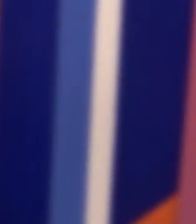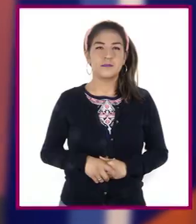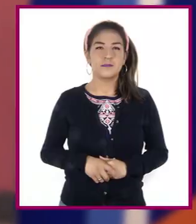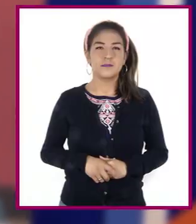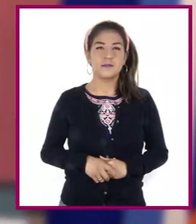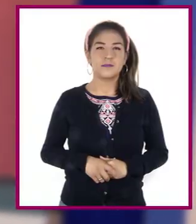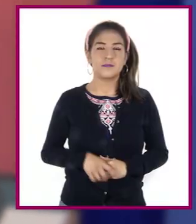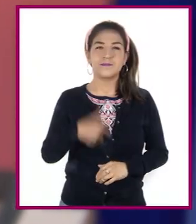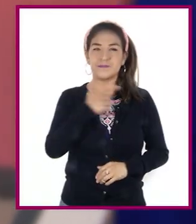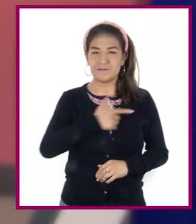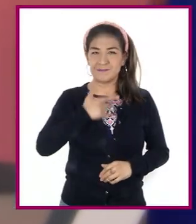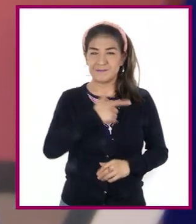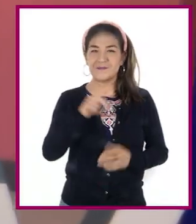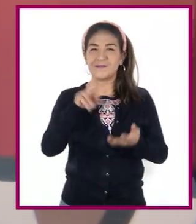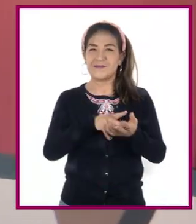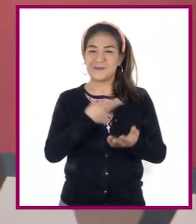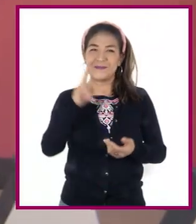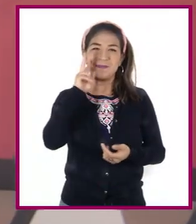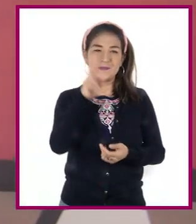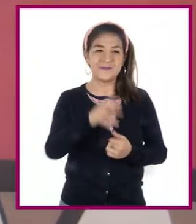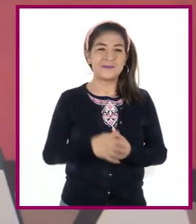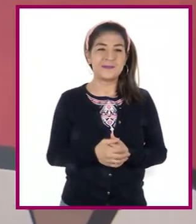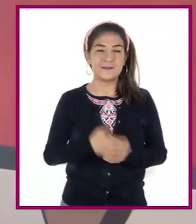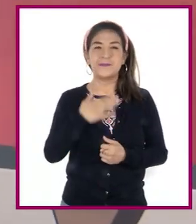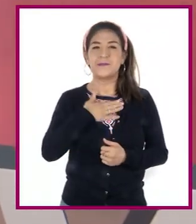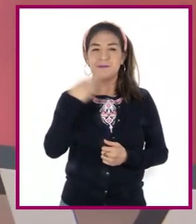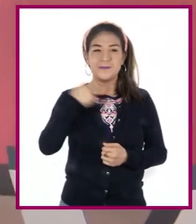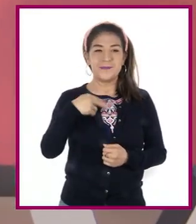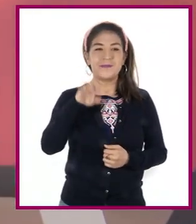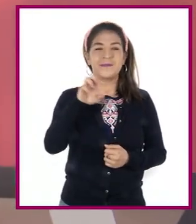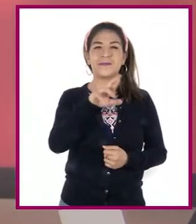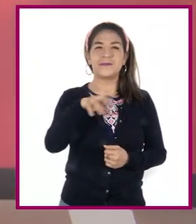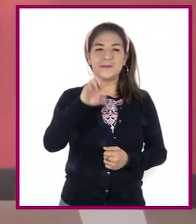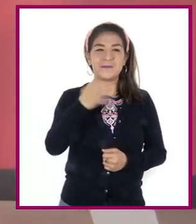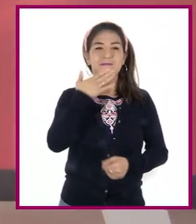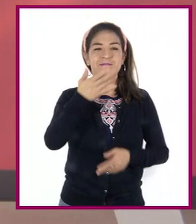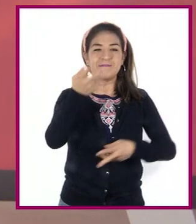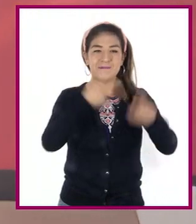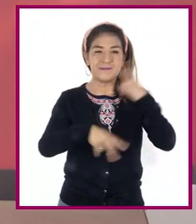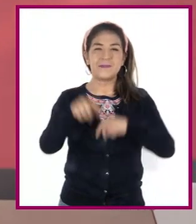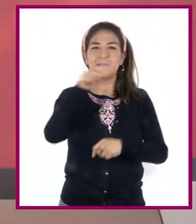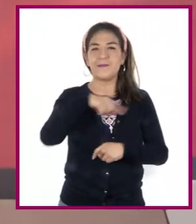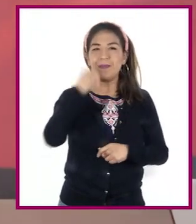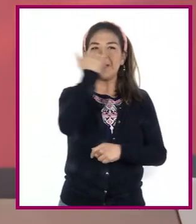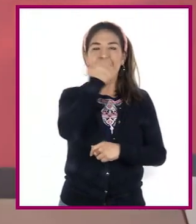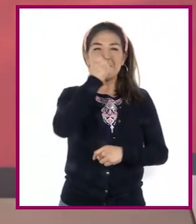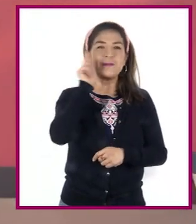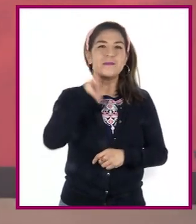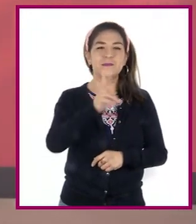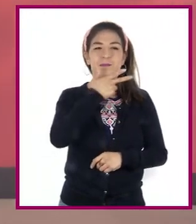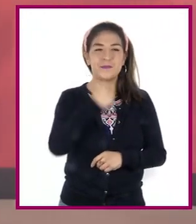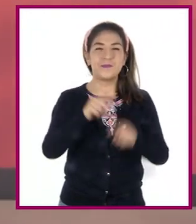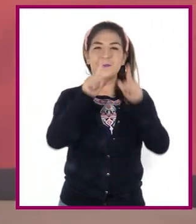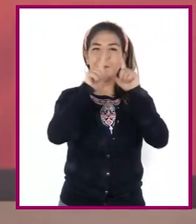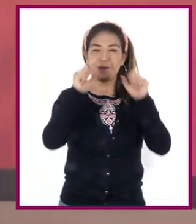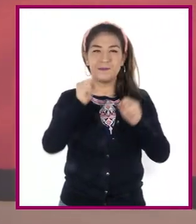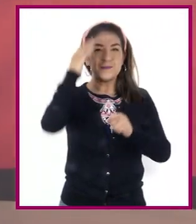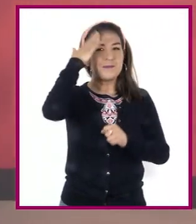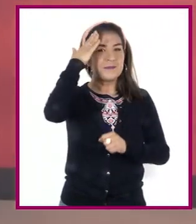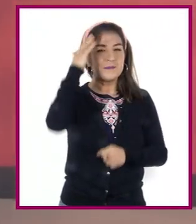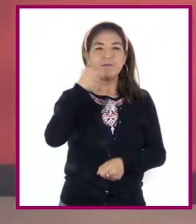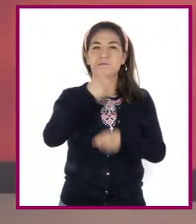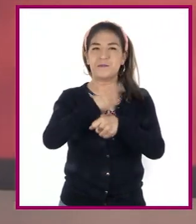Qué gusto estar de nuevo con ustedes. Soy Enrique Rodal y les doy la bienvenida a las alumnas y alumnos de lengua materna primer grado